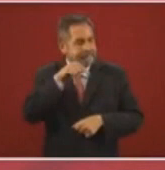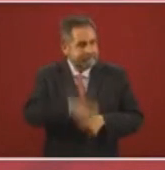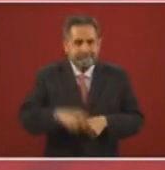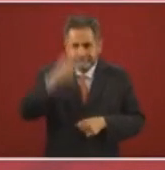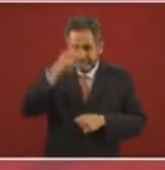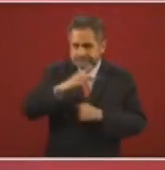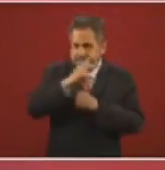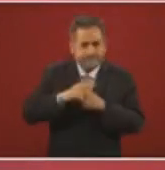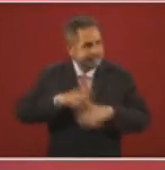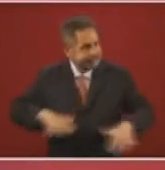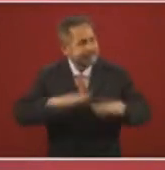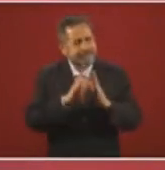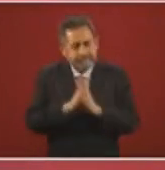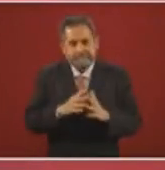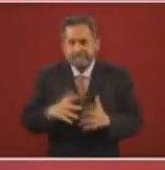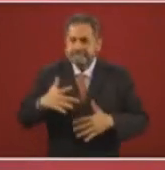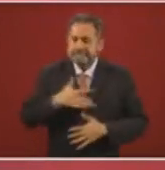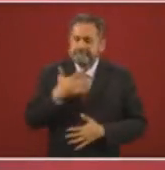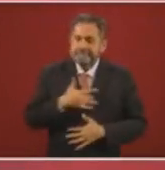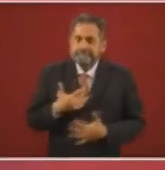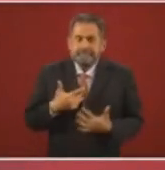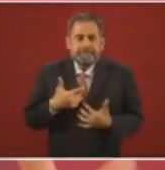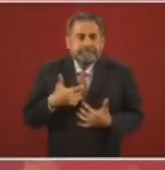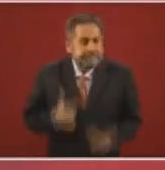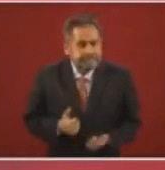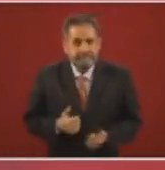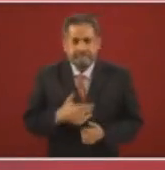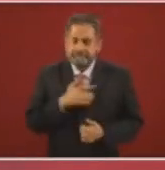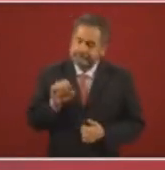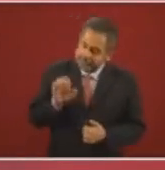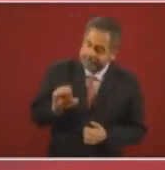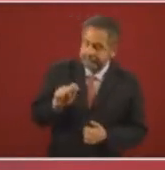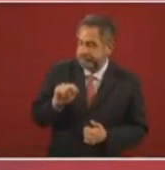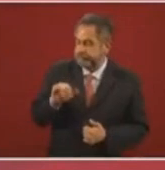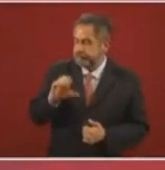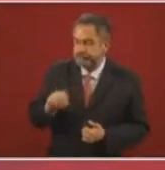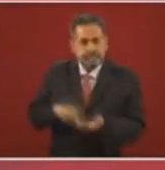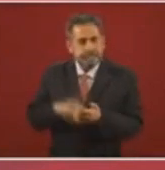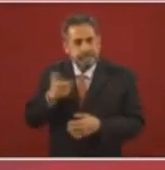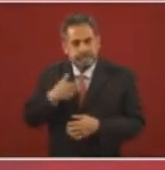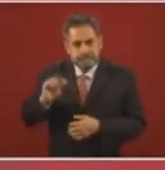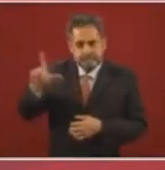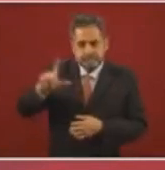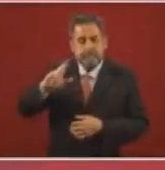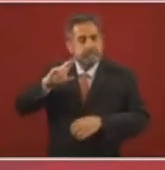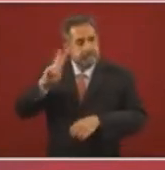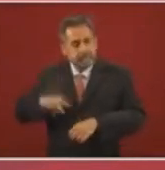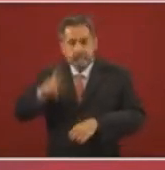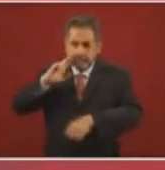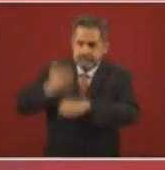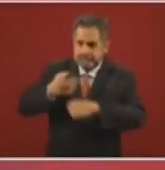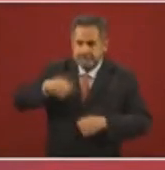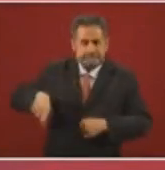país tengamos un sentido obviamente ético profesional nuestra responsabilidad